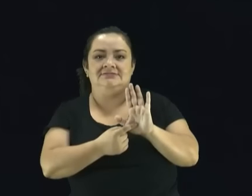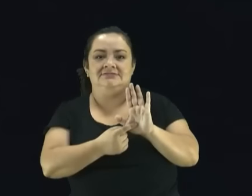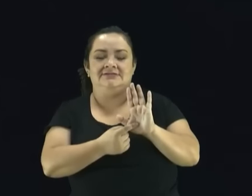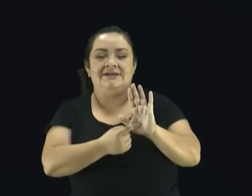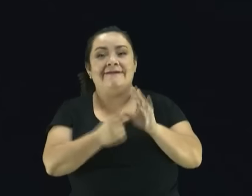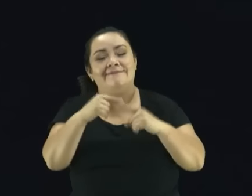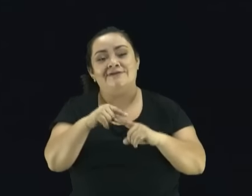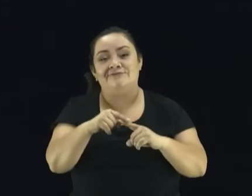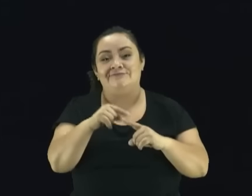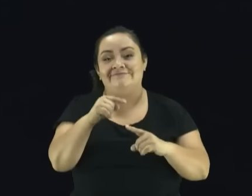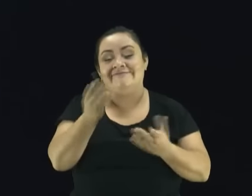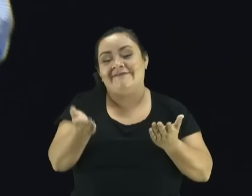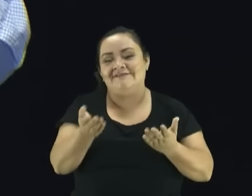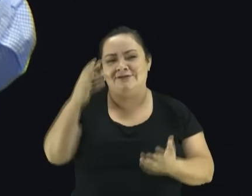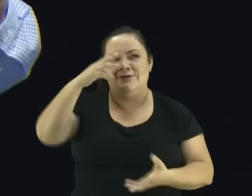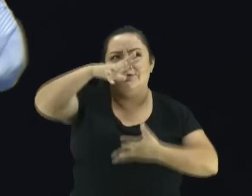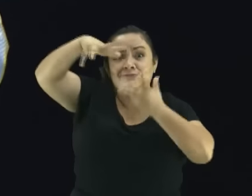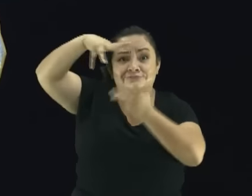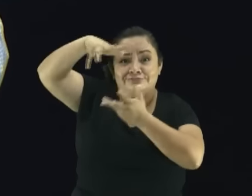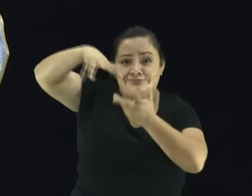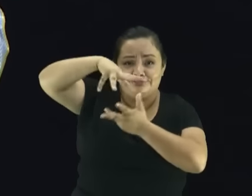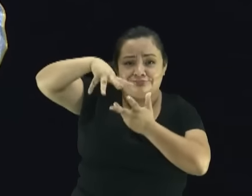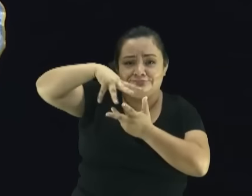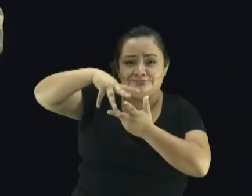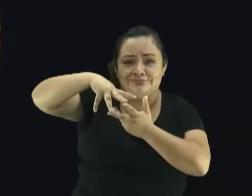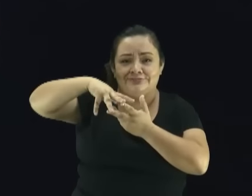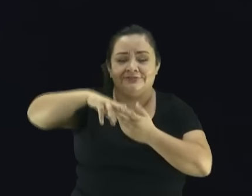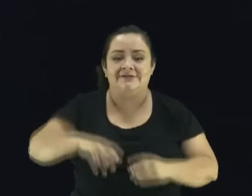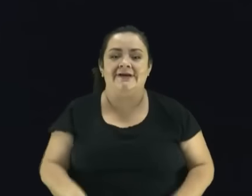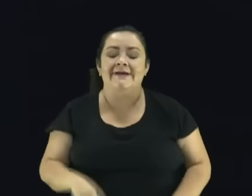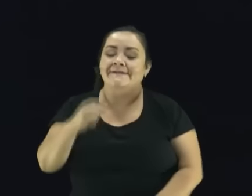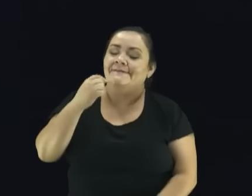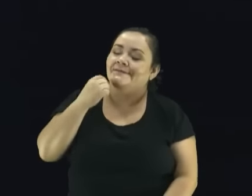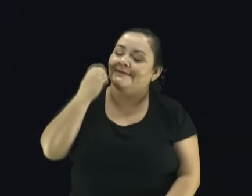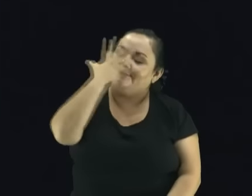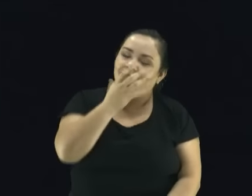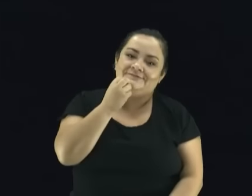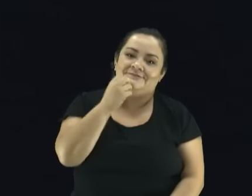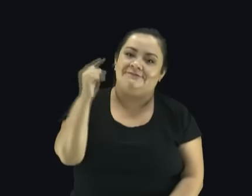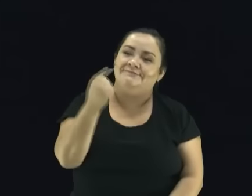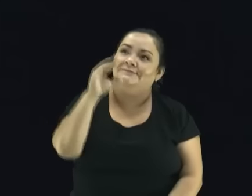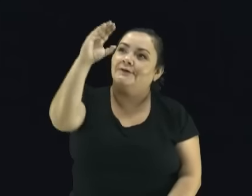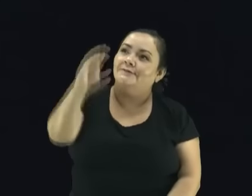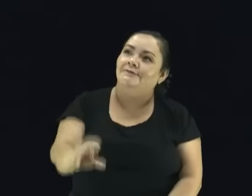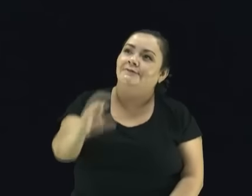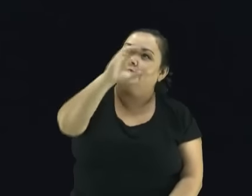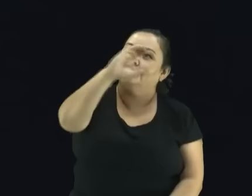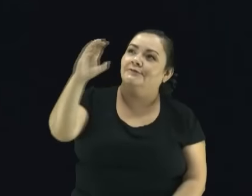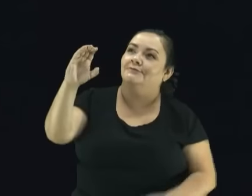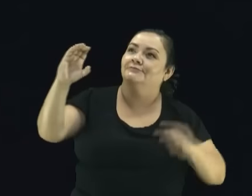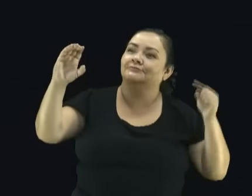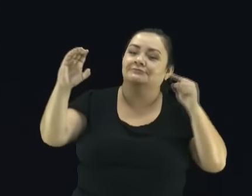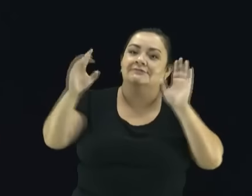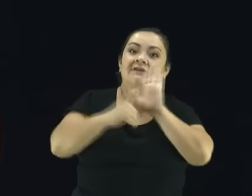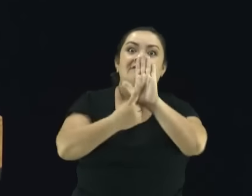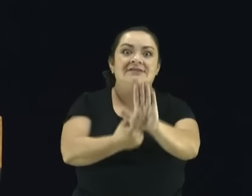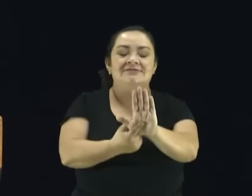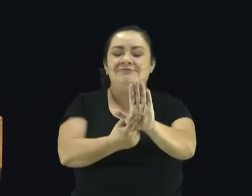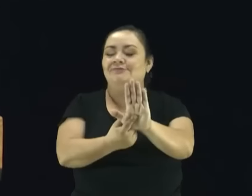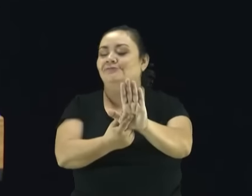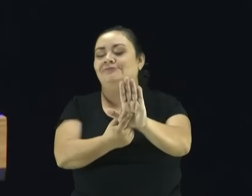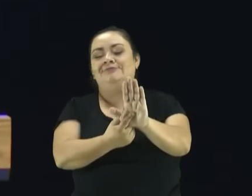simbolismo no hay nada más hermoso que el símbolo de la cruz Por qué no lo subimos aquí con una cruz mejor y que se